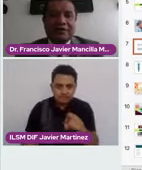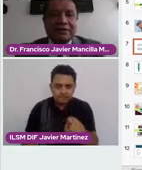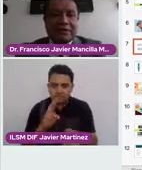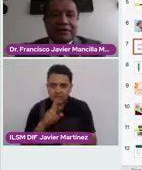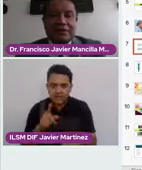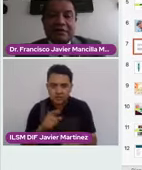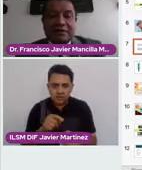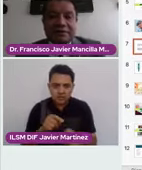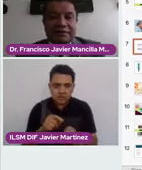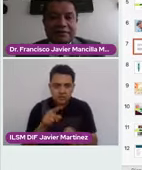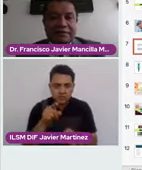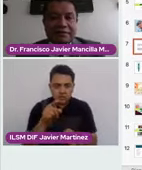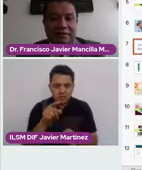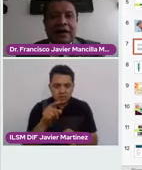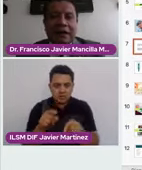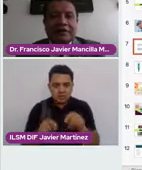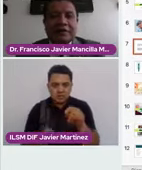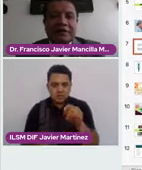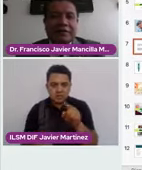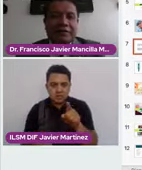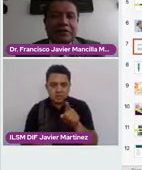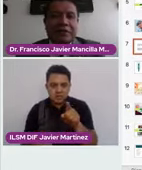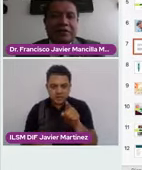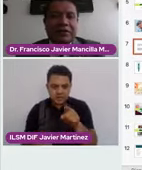Esa es la de, dice, epidemiología.